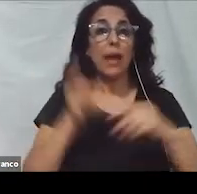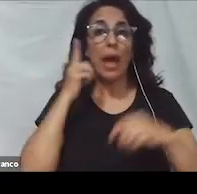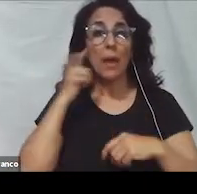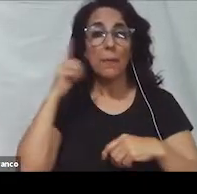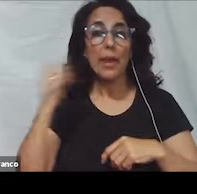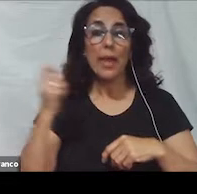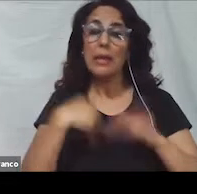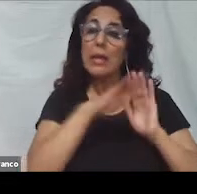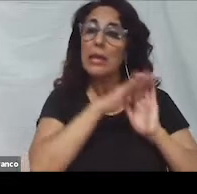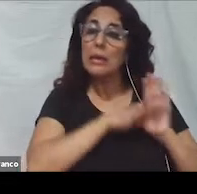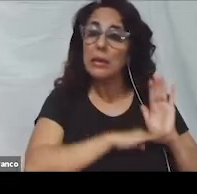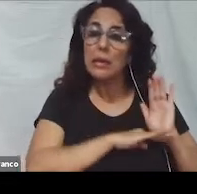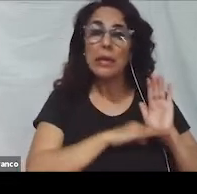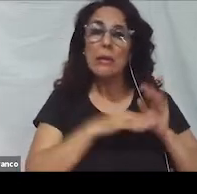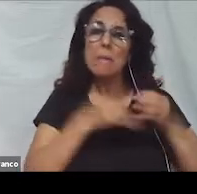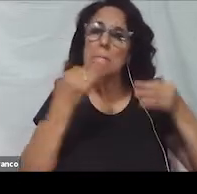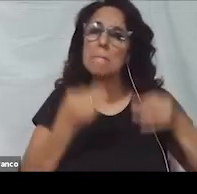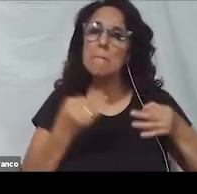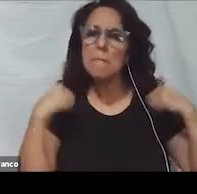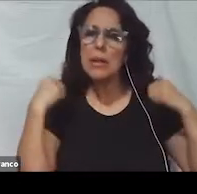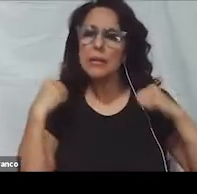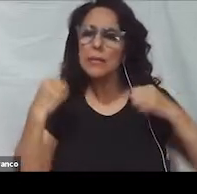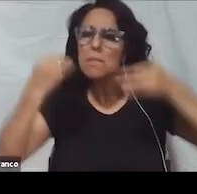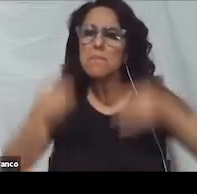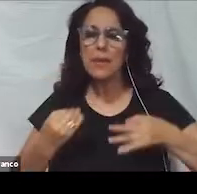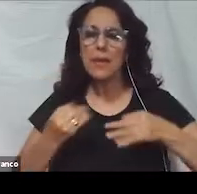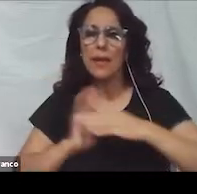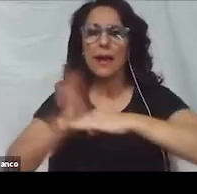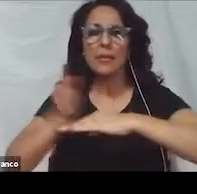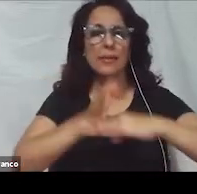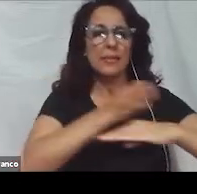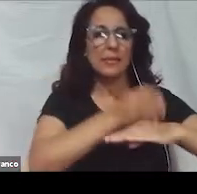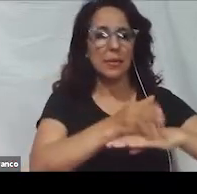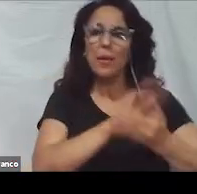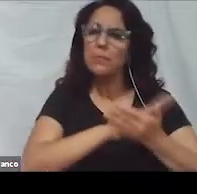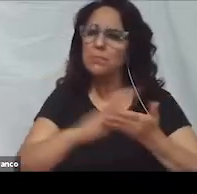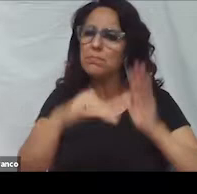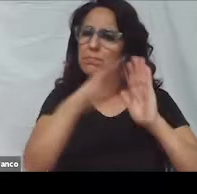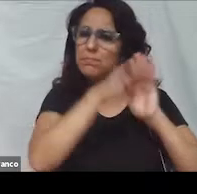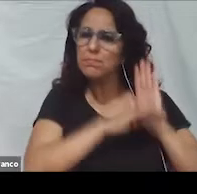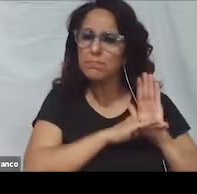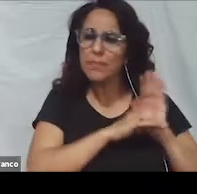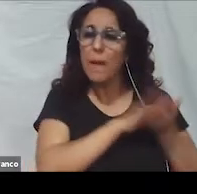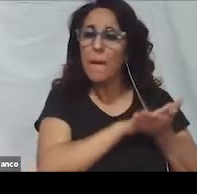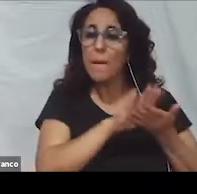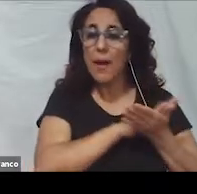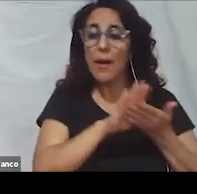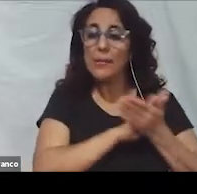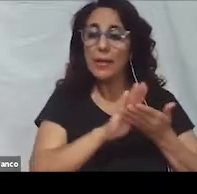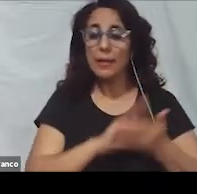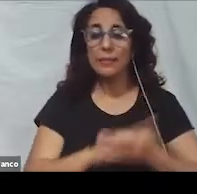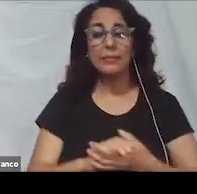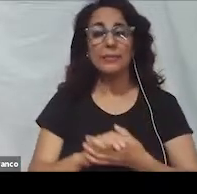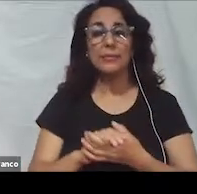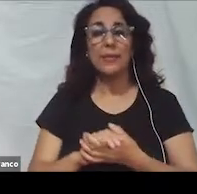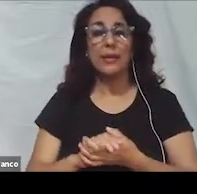y las buenas prácticas para desarrollar webs accesibles. En esta guía nos vamos a basar en los que son las